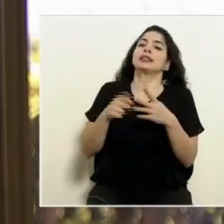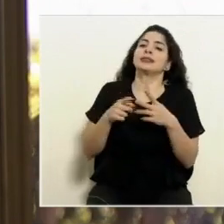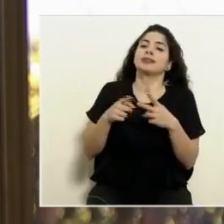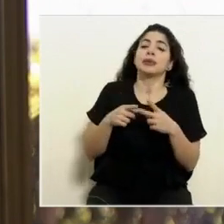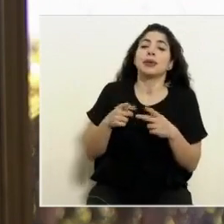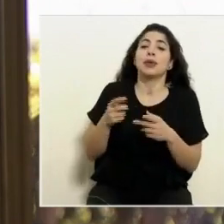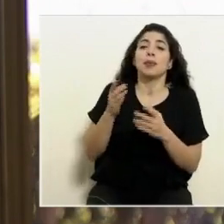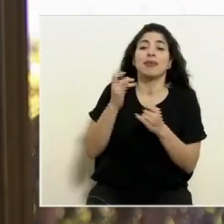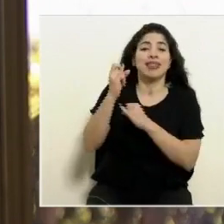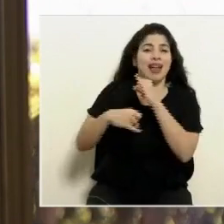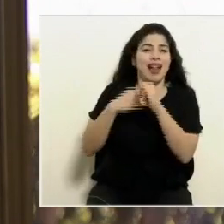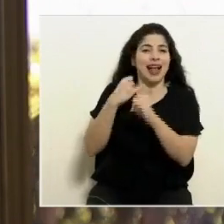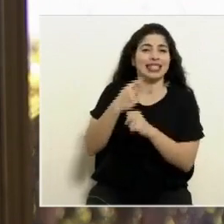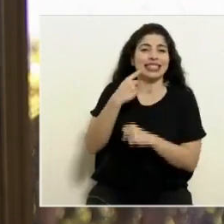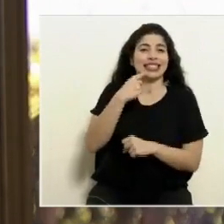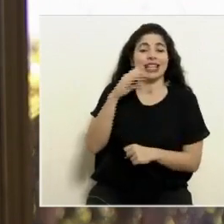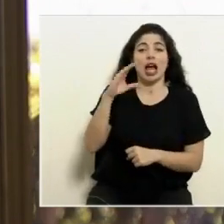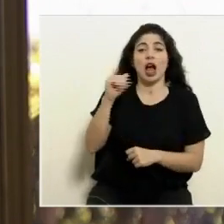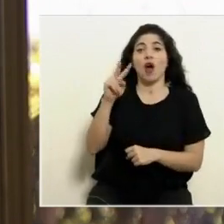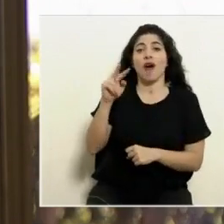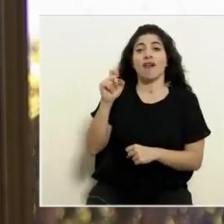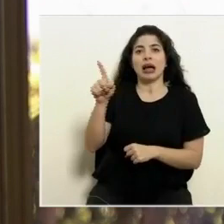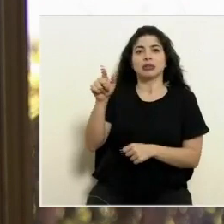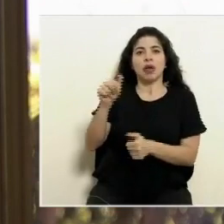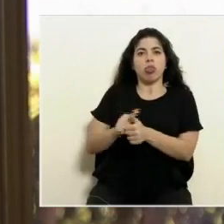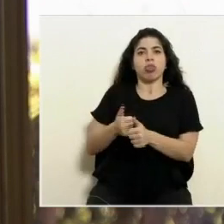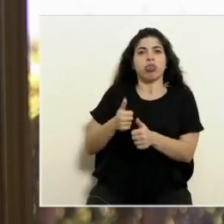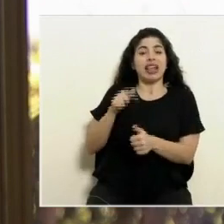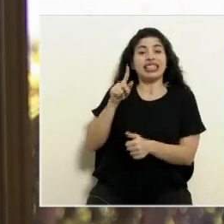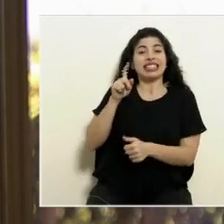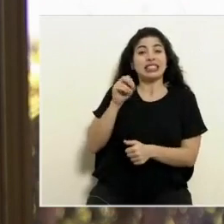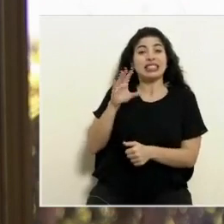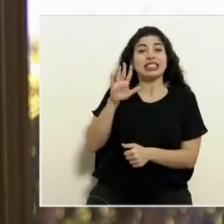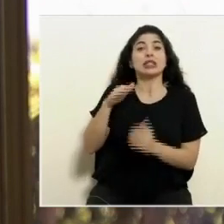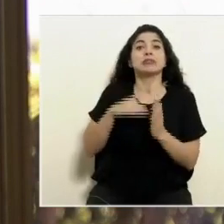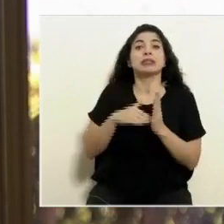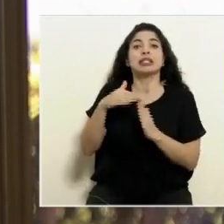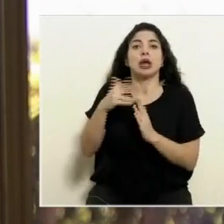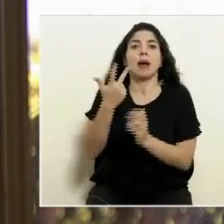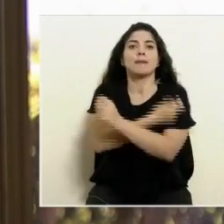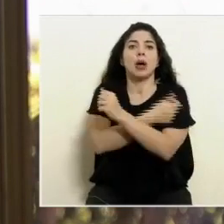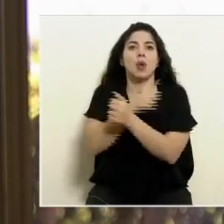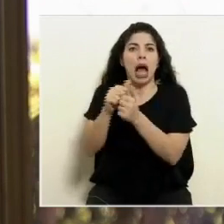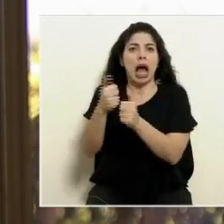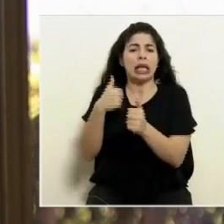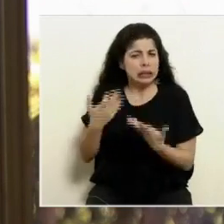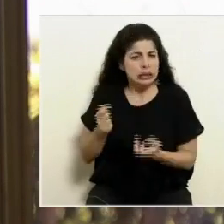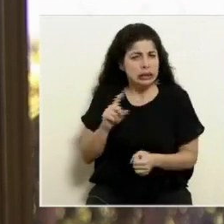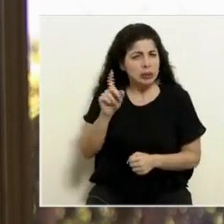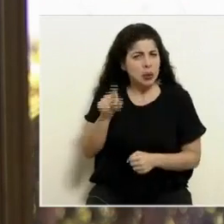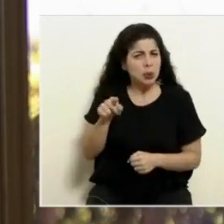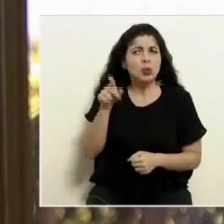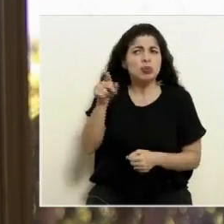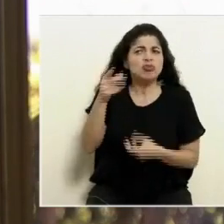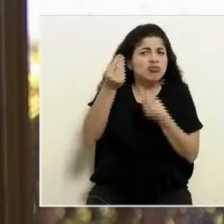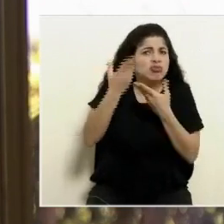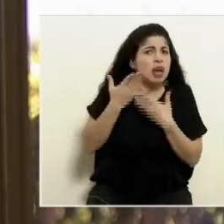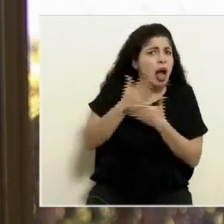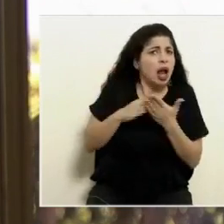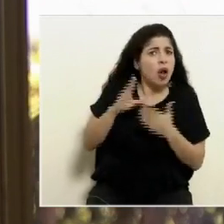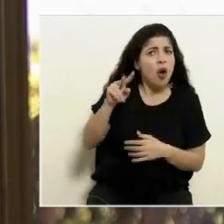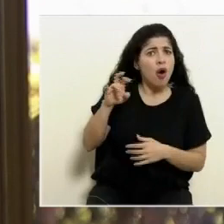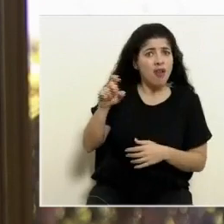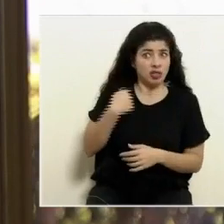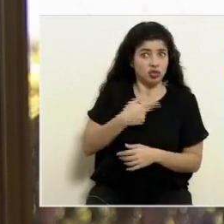internacionales han destacado que COVAX lleva un atraso de por lo menos 105 millones de dosis, queríamos consultar qué notificación hemos recibido, si